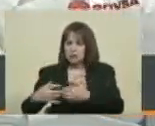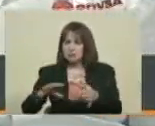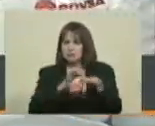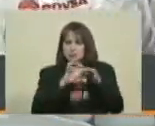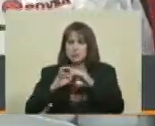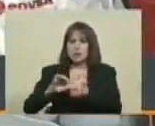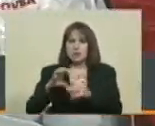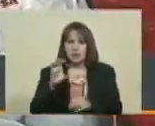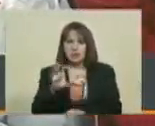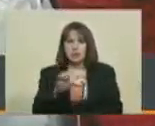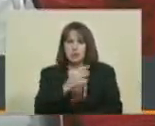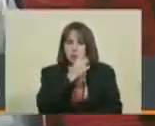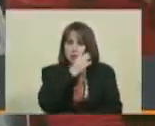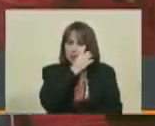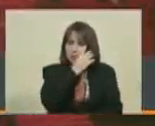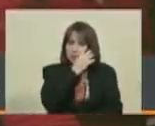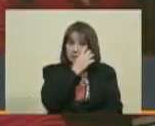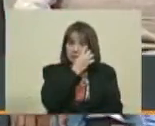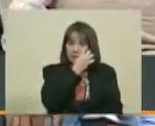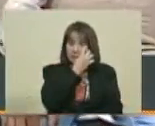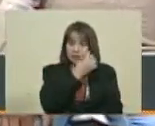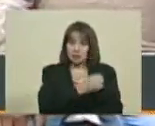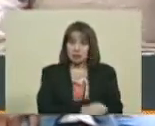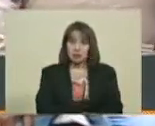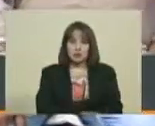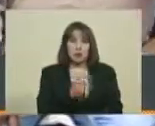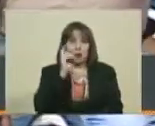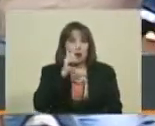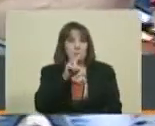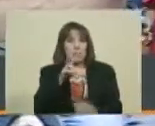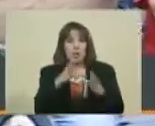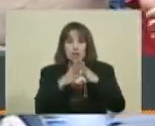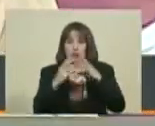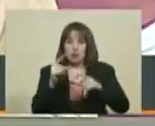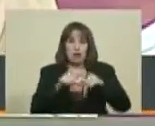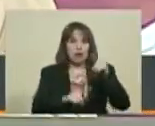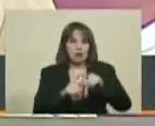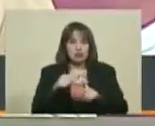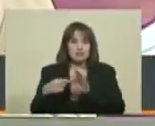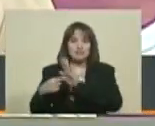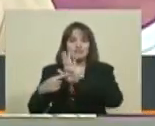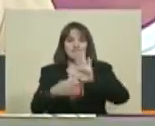Estado, ir en todas las coyunturas con la verdad,